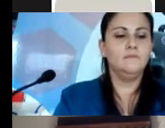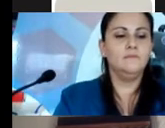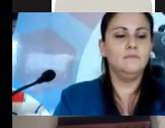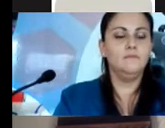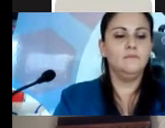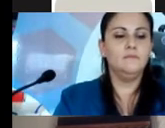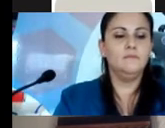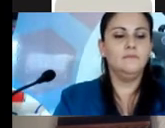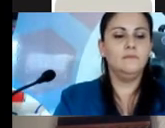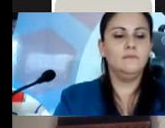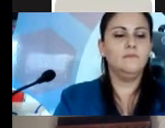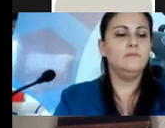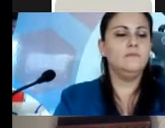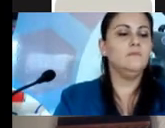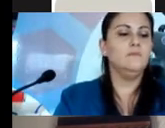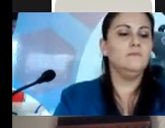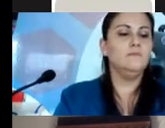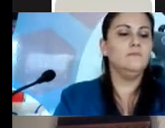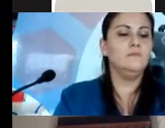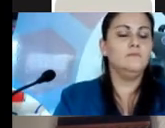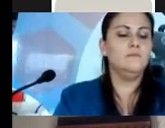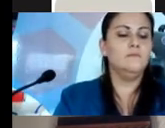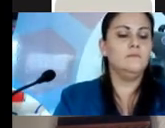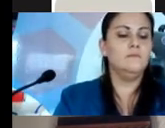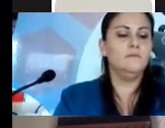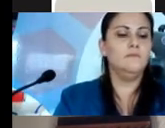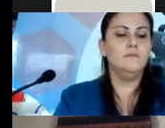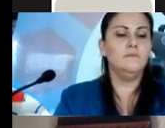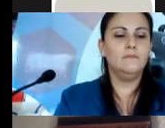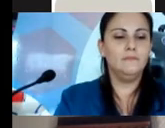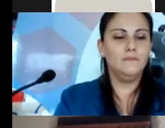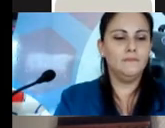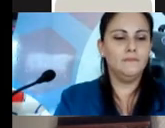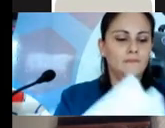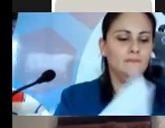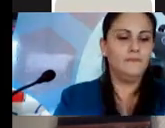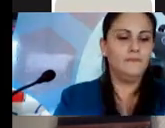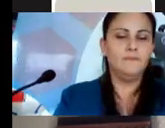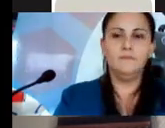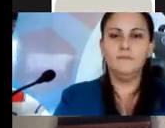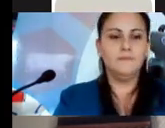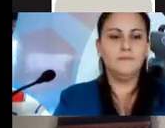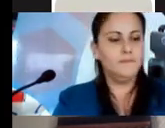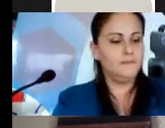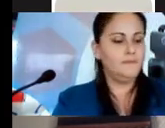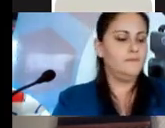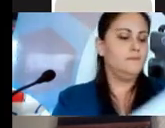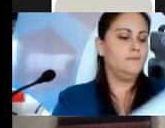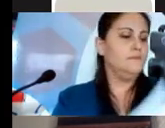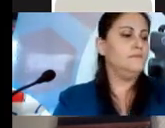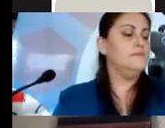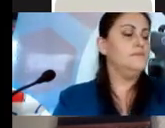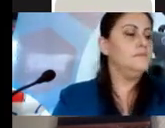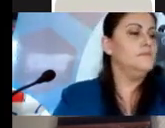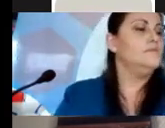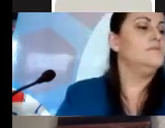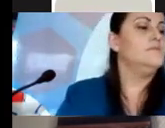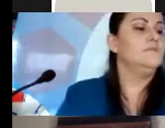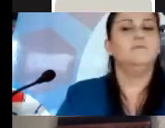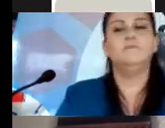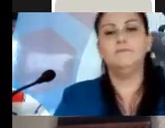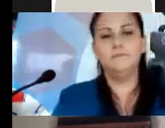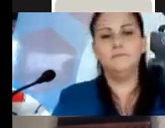lo mismo, no existe, puedo decir que existen parámetros mínimos y máximos, pero al final el famoso